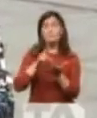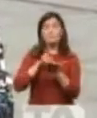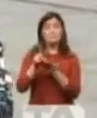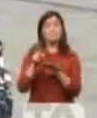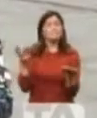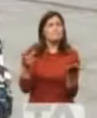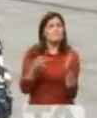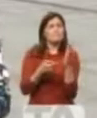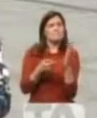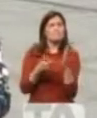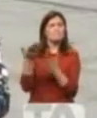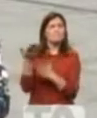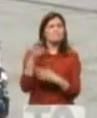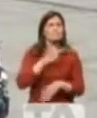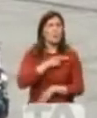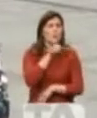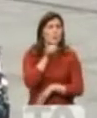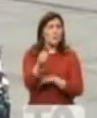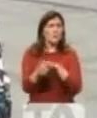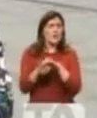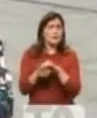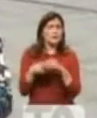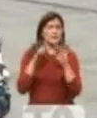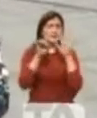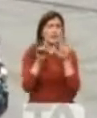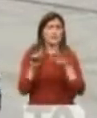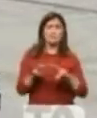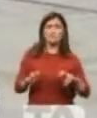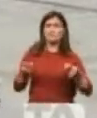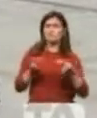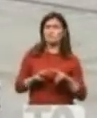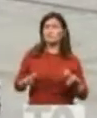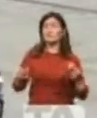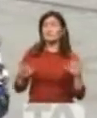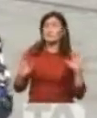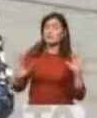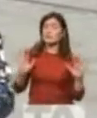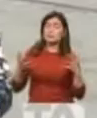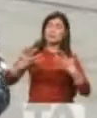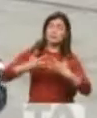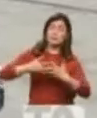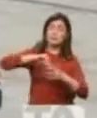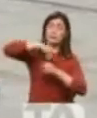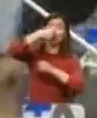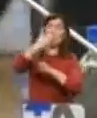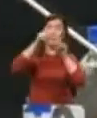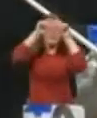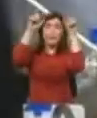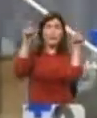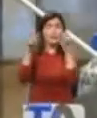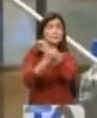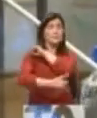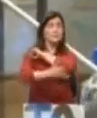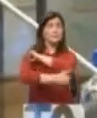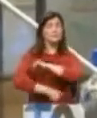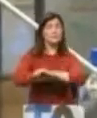las universidades privadas. Dijo que 6 de ellas están siendo investigadas por tener relación con empresas en el extranjero. El director